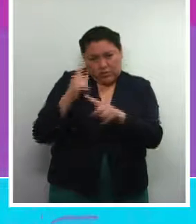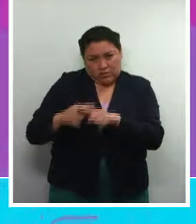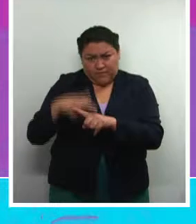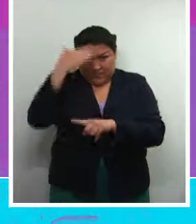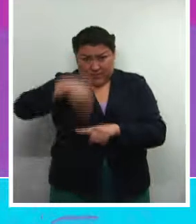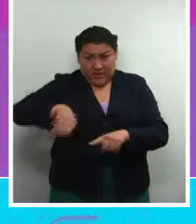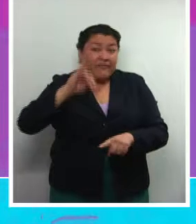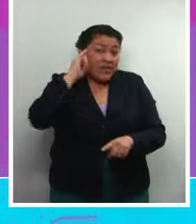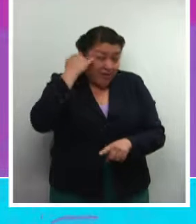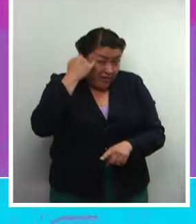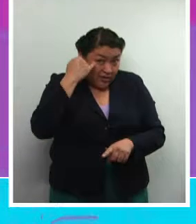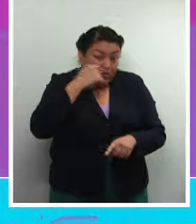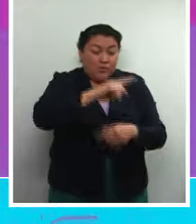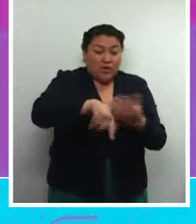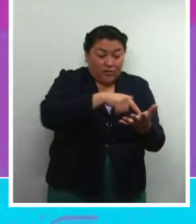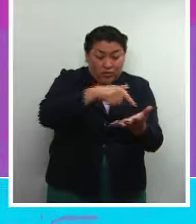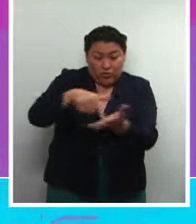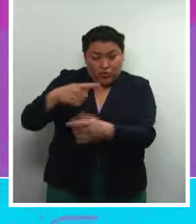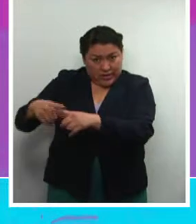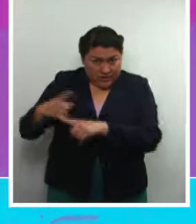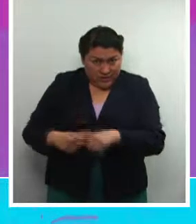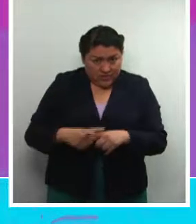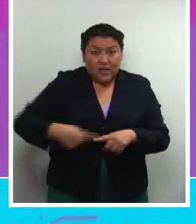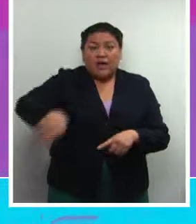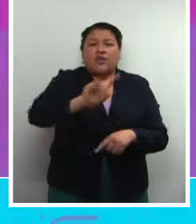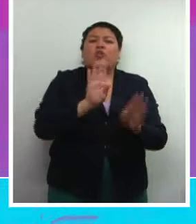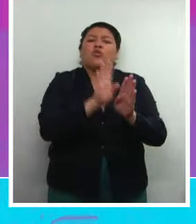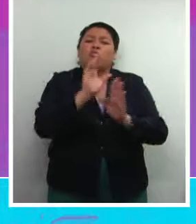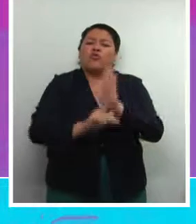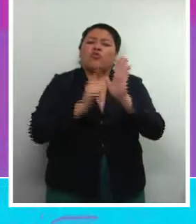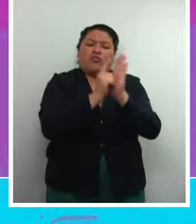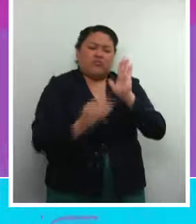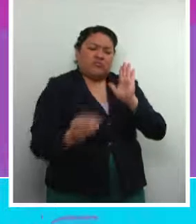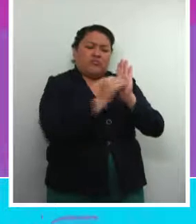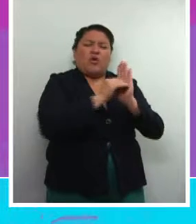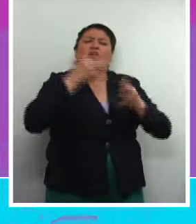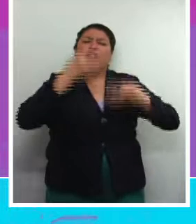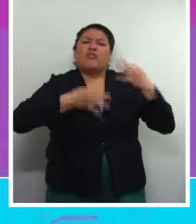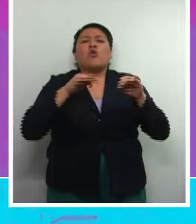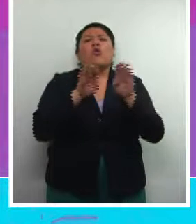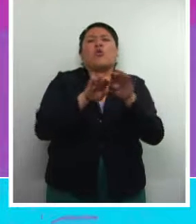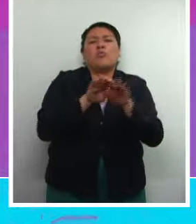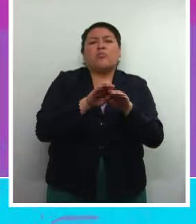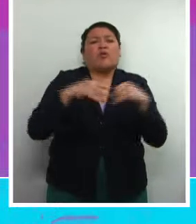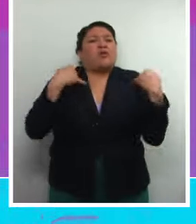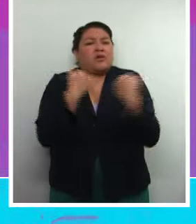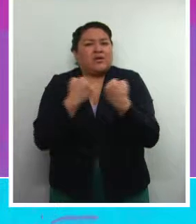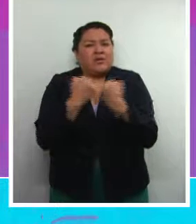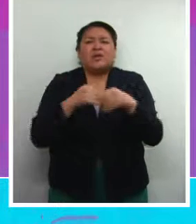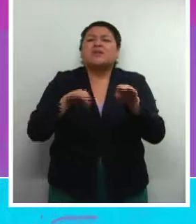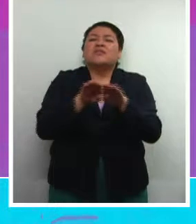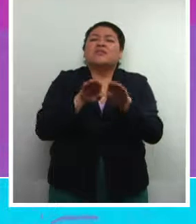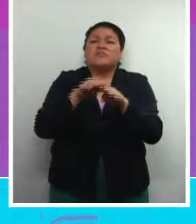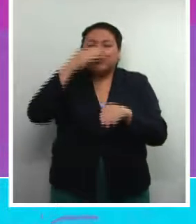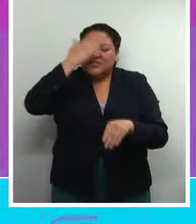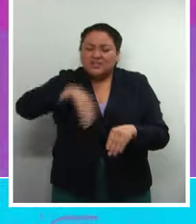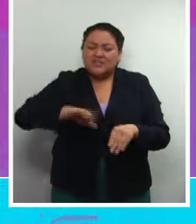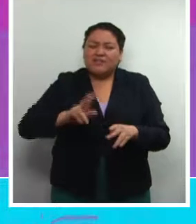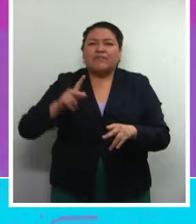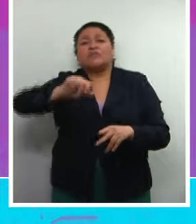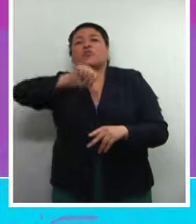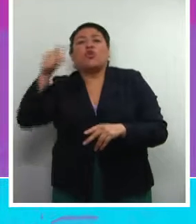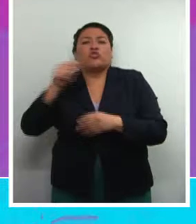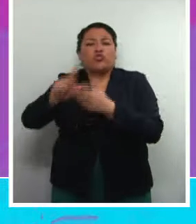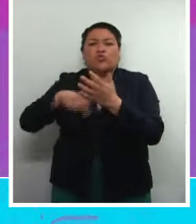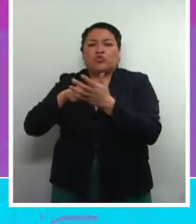jurídico de los pueblos y de las comunidades indígenas, de los barrios originarios, que tiene el carácter de sujetos de